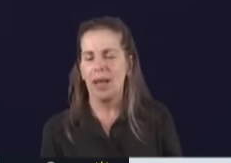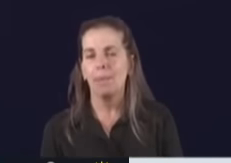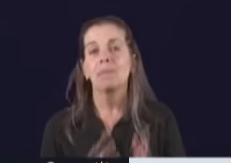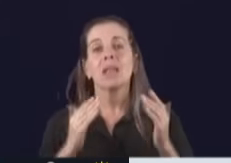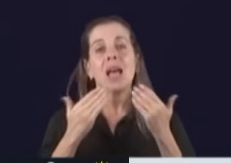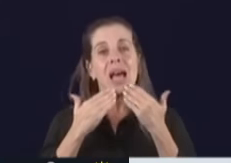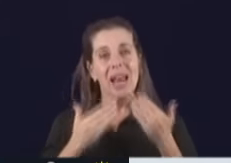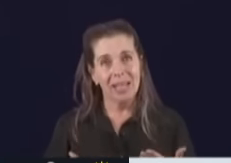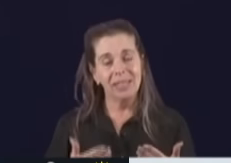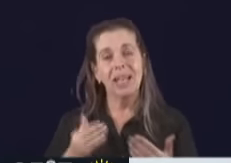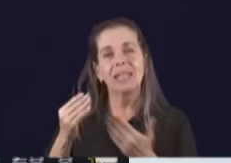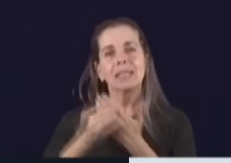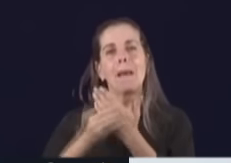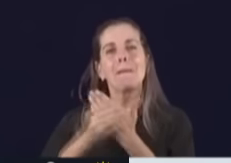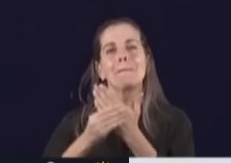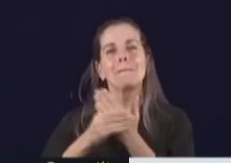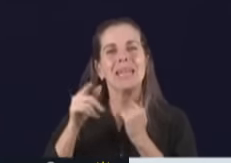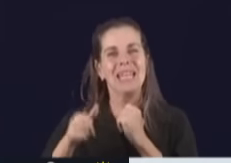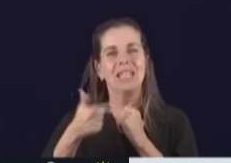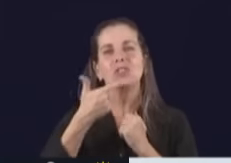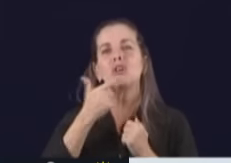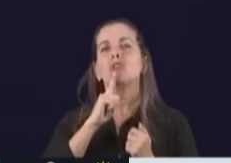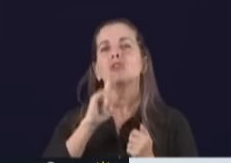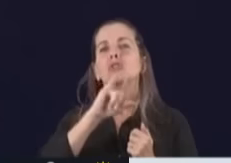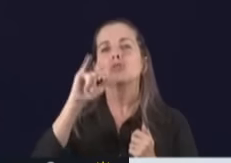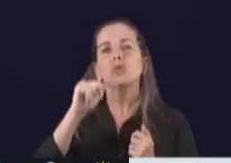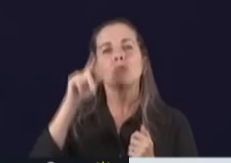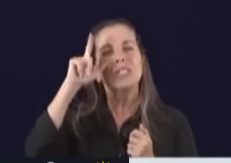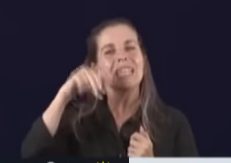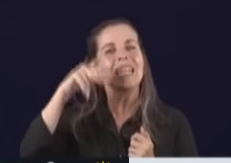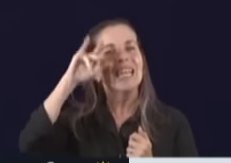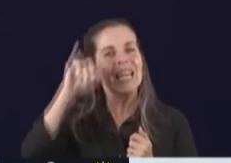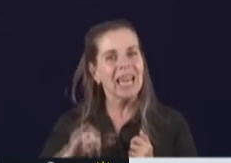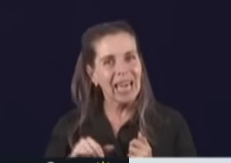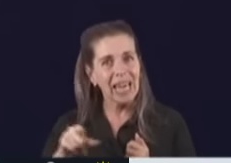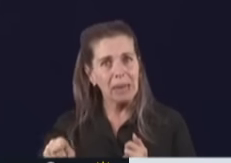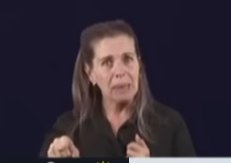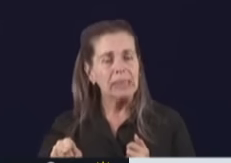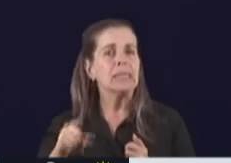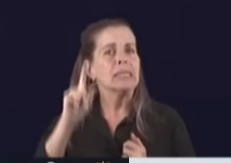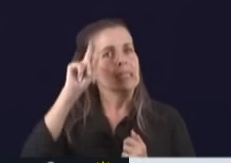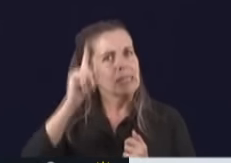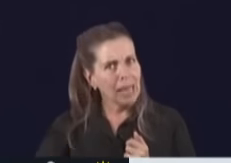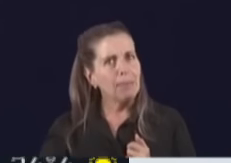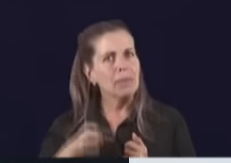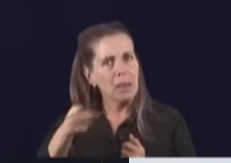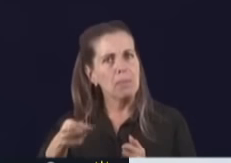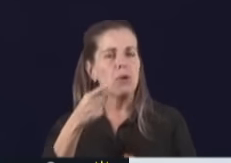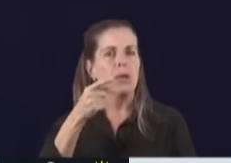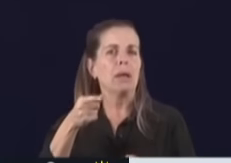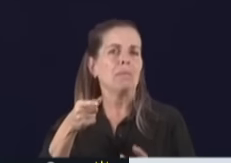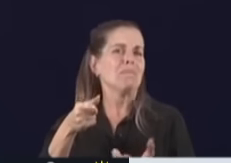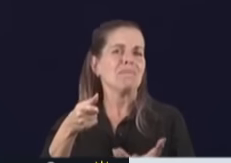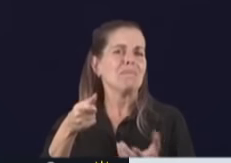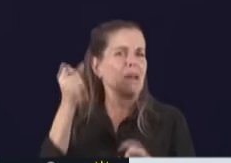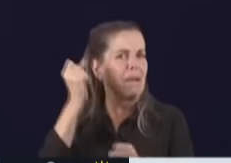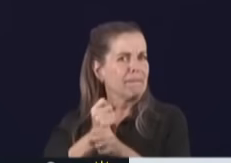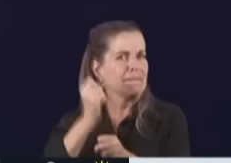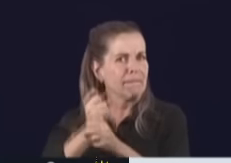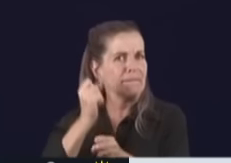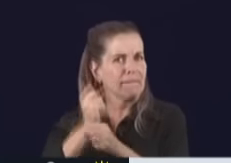Federico Sturzenegger por su riguroso trabajo para liberar a los argentinos del peso de la burocracia estatal, al